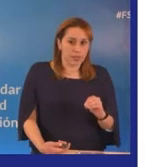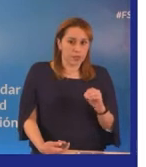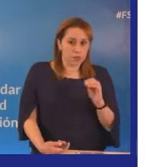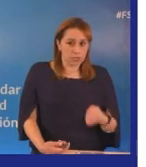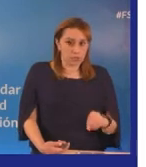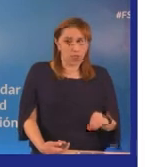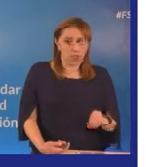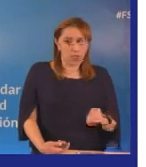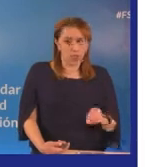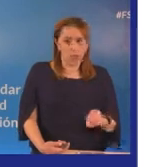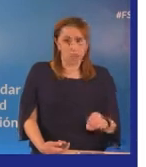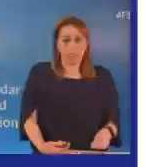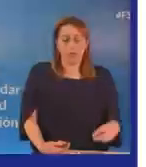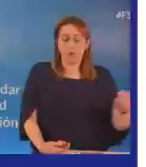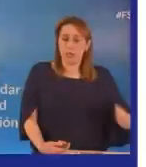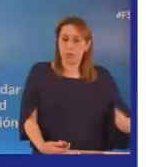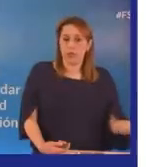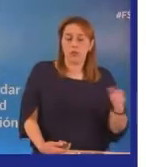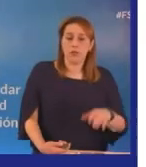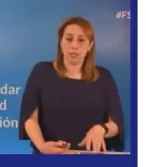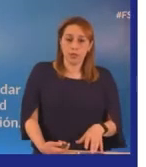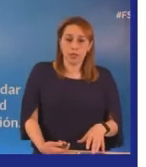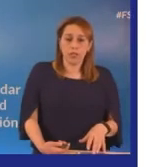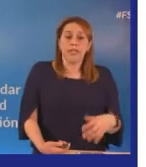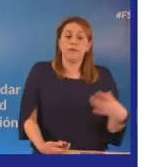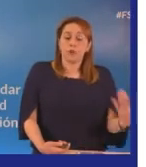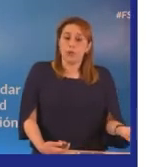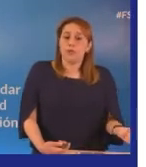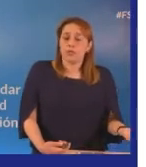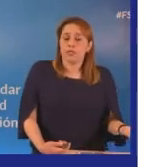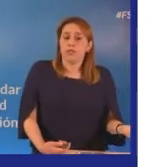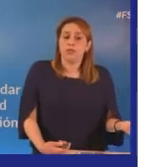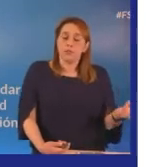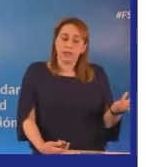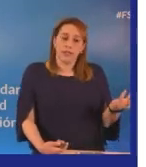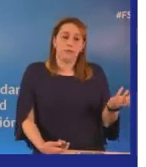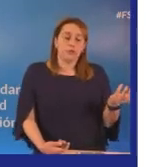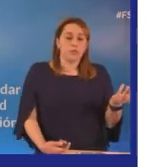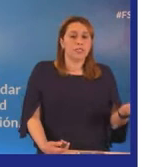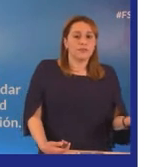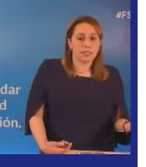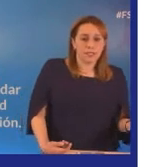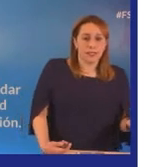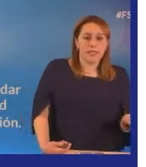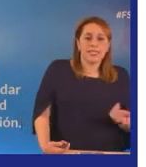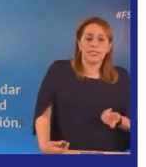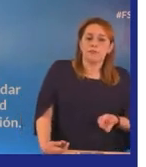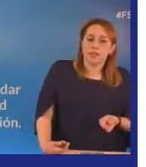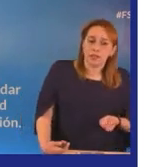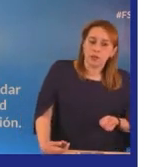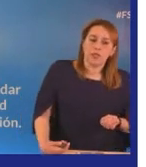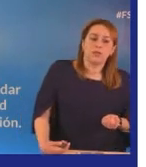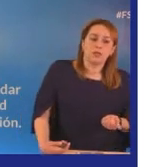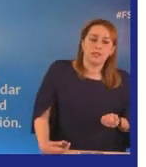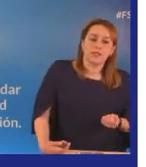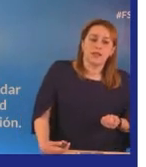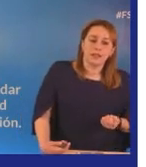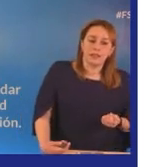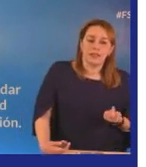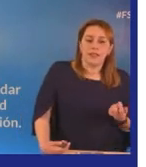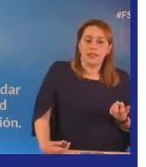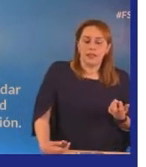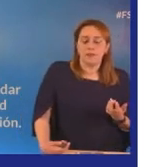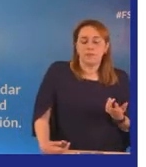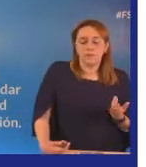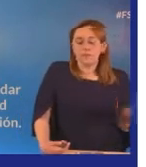en pacientes con trastorno neurocognitivo menor o mayor y podemos hacerlo de manera mucho más fácil. Siempre recomiendo que sean